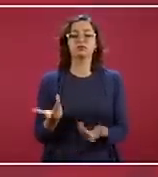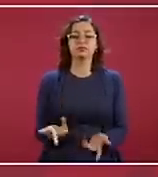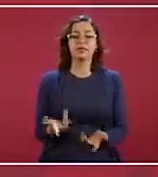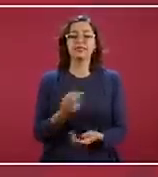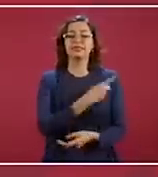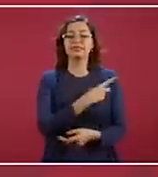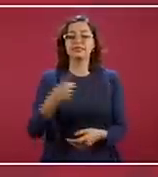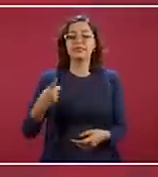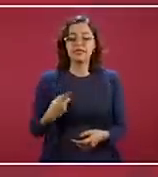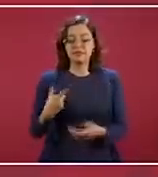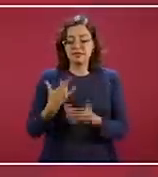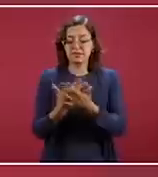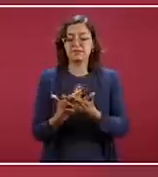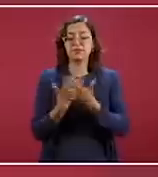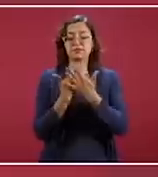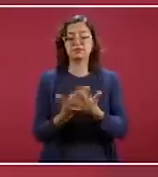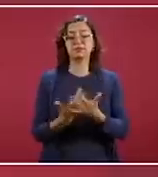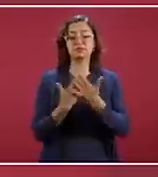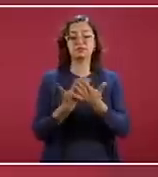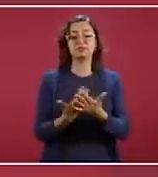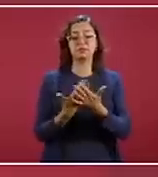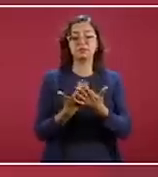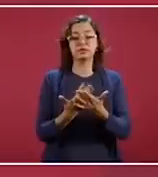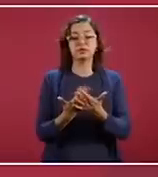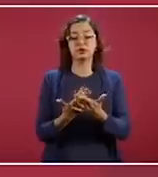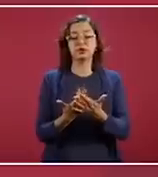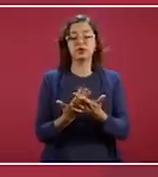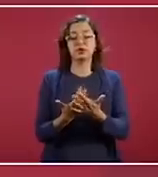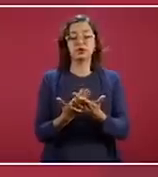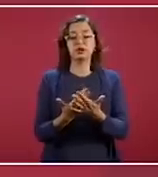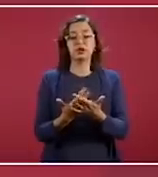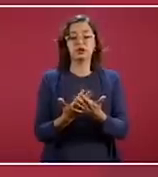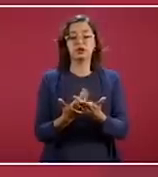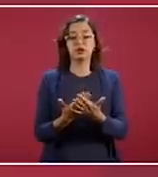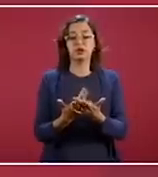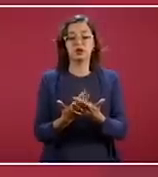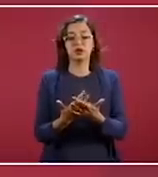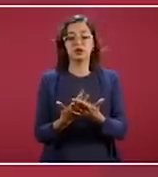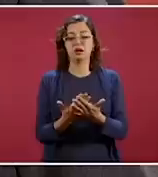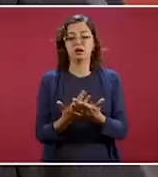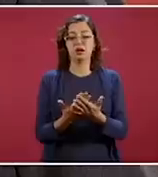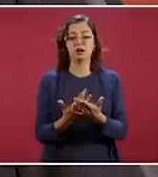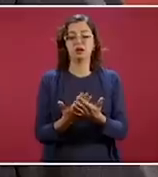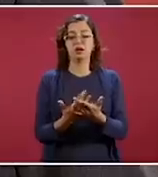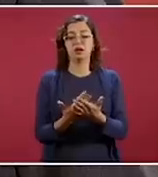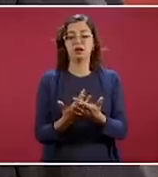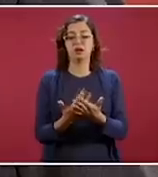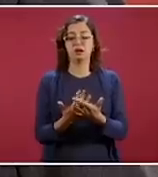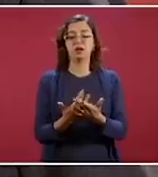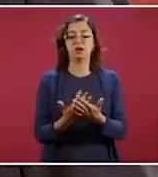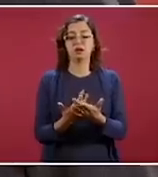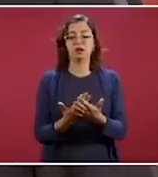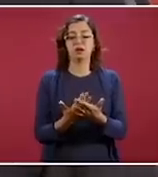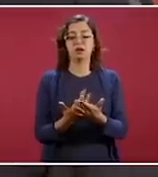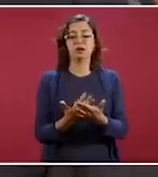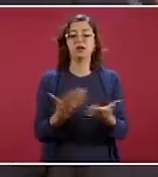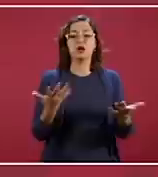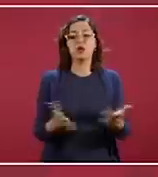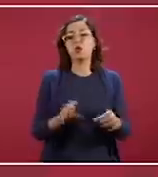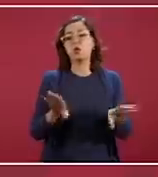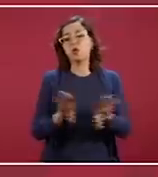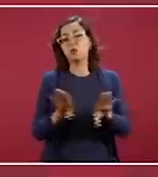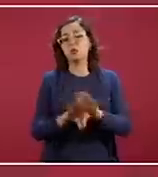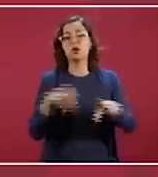teníamos que esperar el impacto de la medida de la